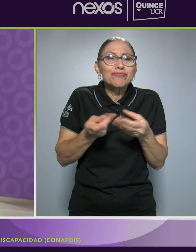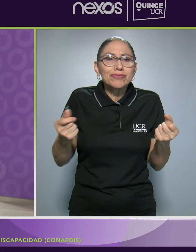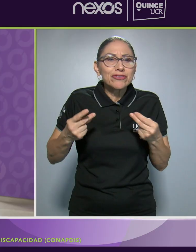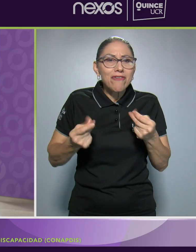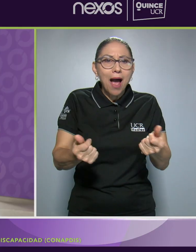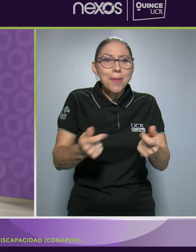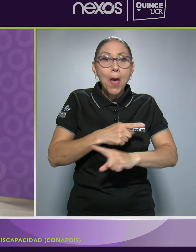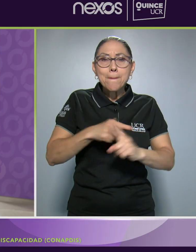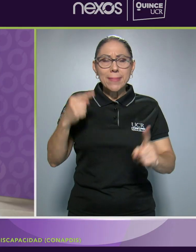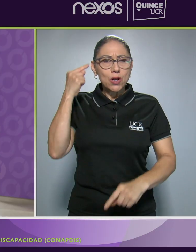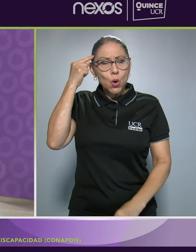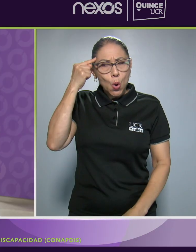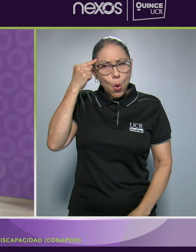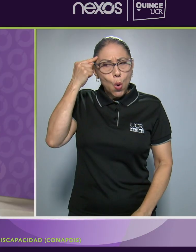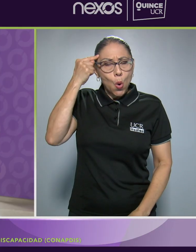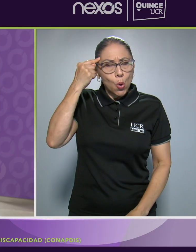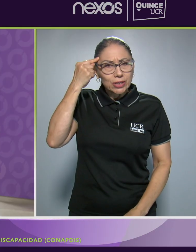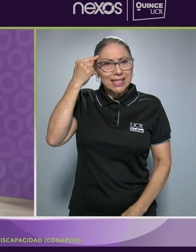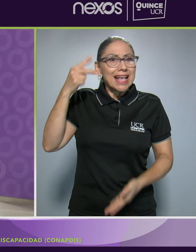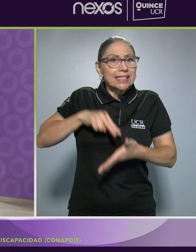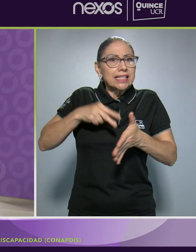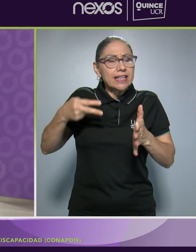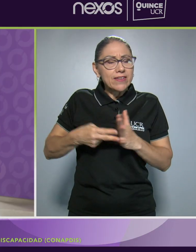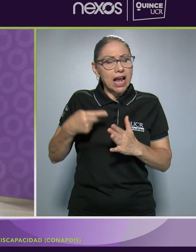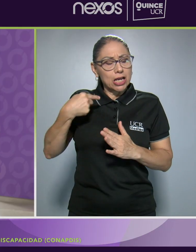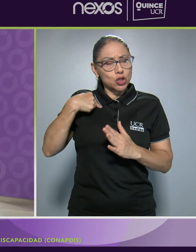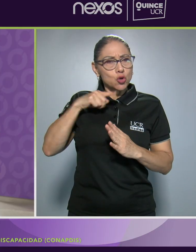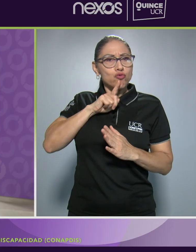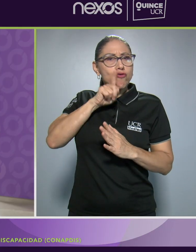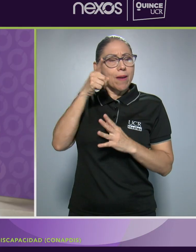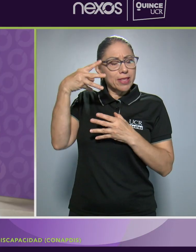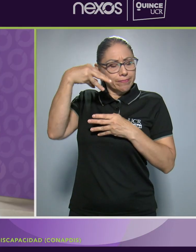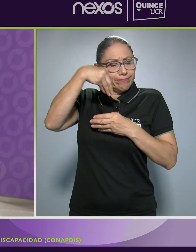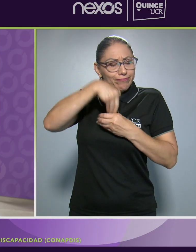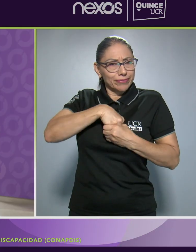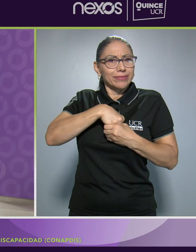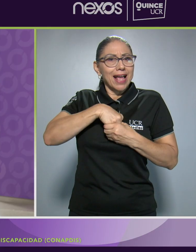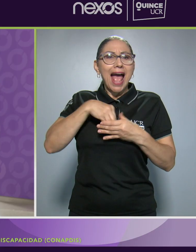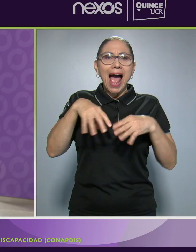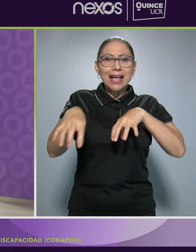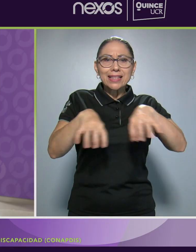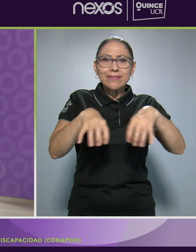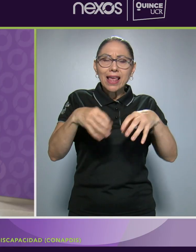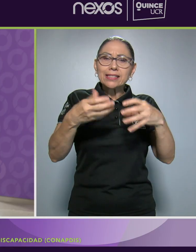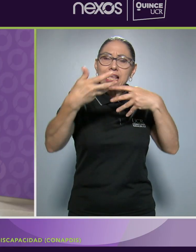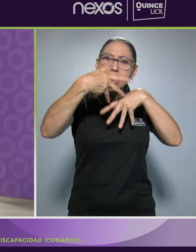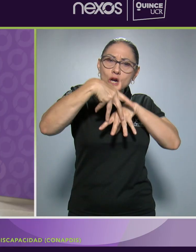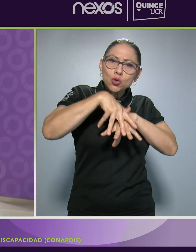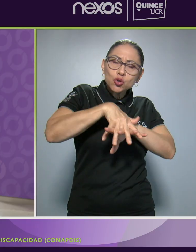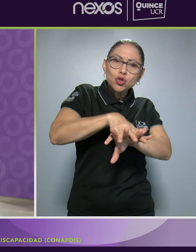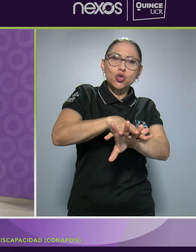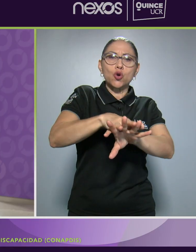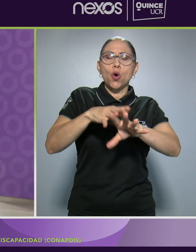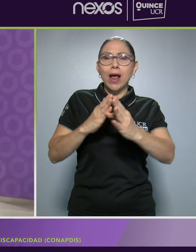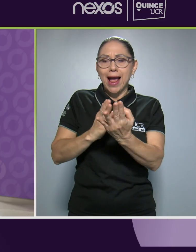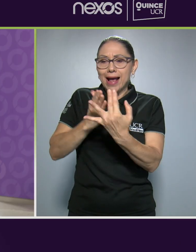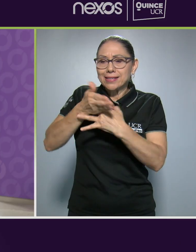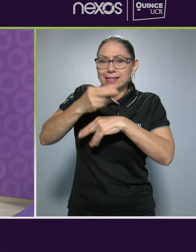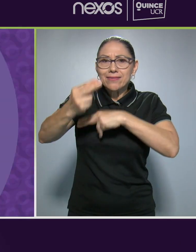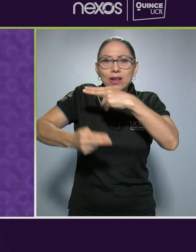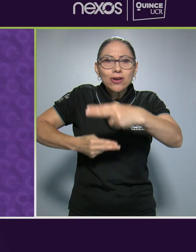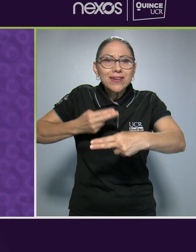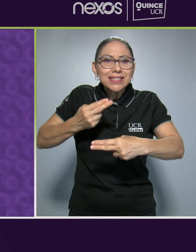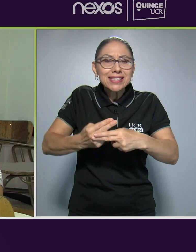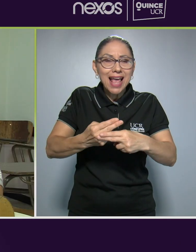un análisis extenuante de aquellas realidades que van desde la inclusión, la accesibilidad universal, los cumplimientos que como